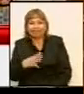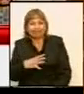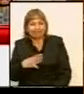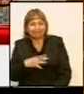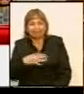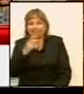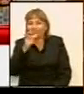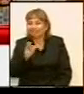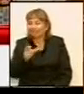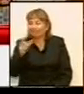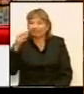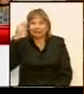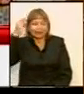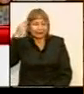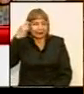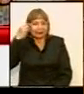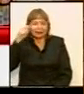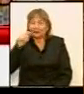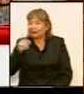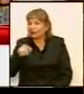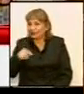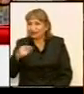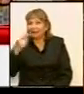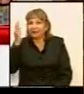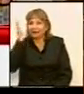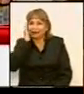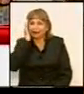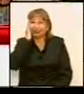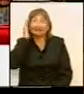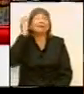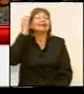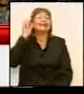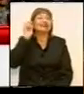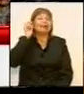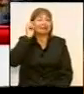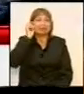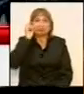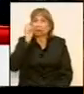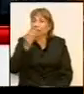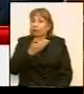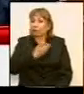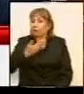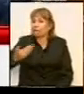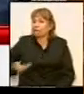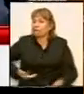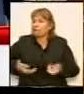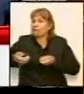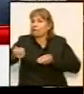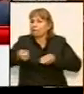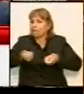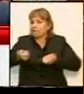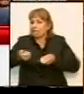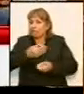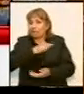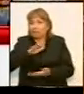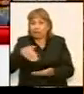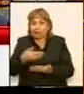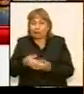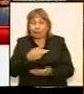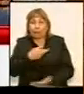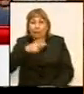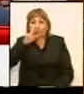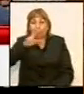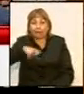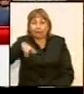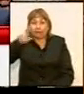los políticos, porque si esto conocieran los políticos, ¿no?, y los gobernantes a nivel nacional, comunal,